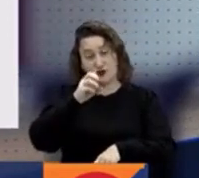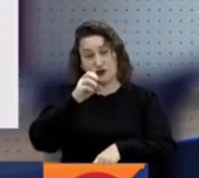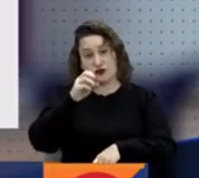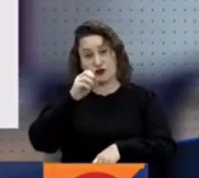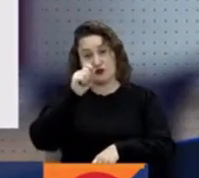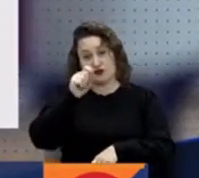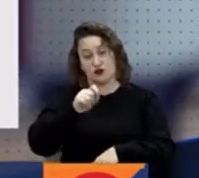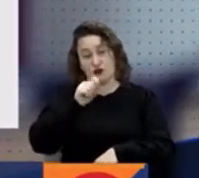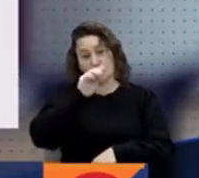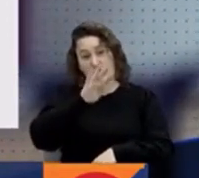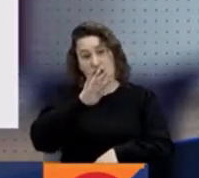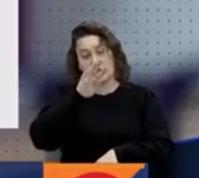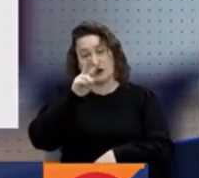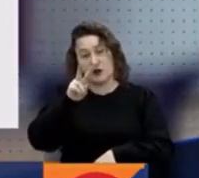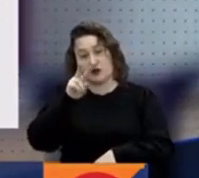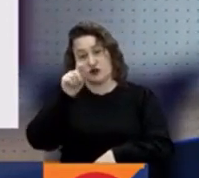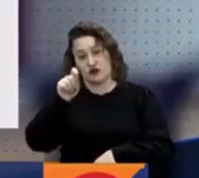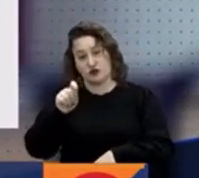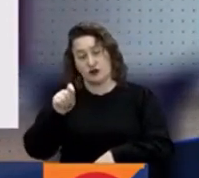minutos 29